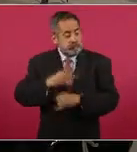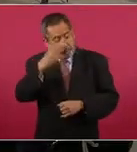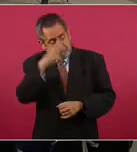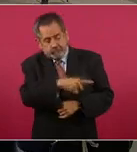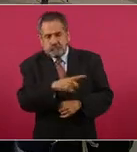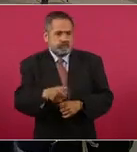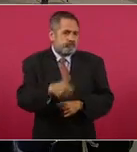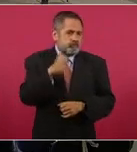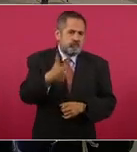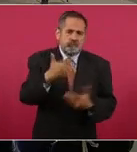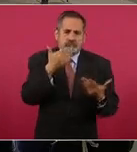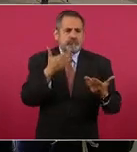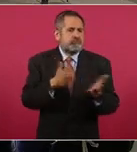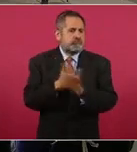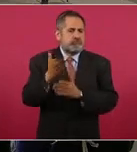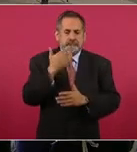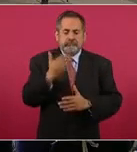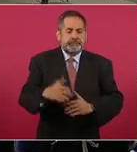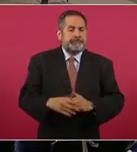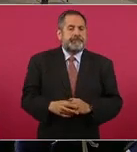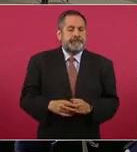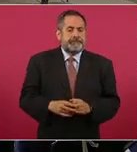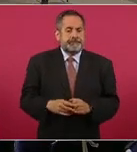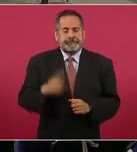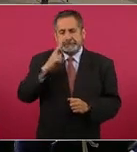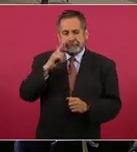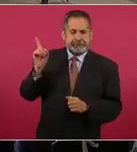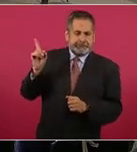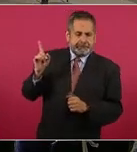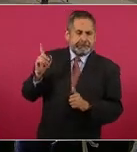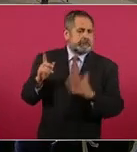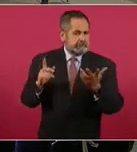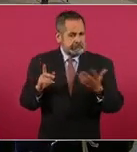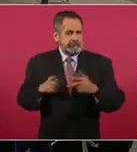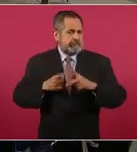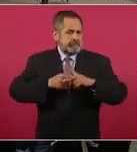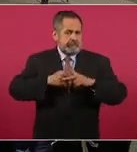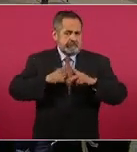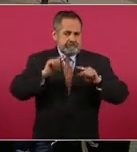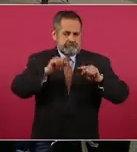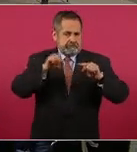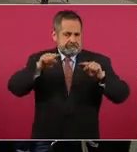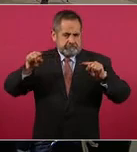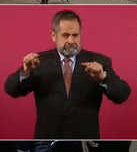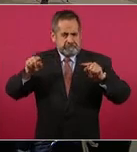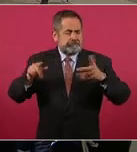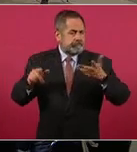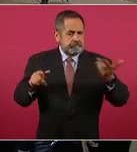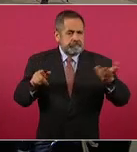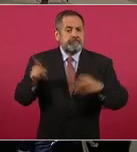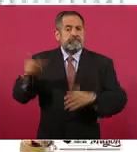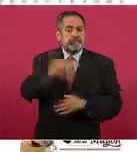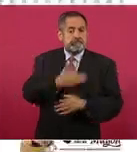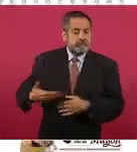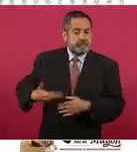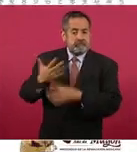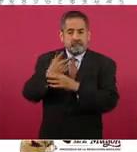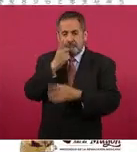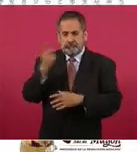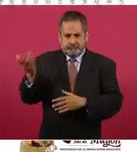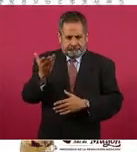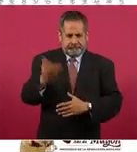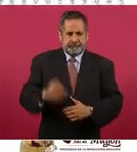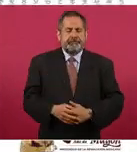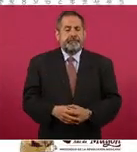favor. Aquí observamos algunas gráficas que también el presidente ha mostrado